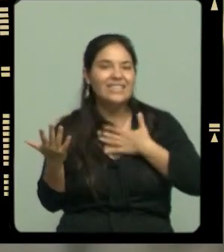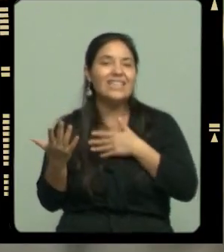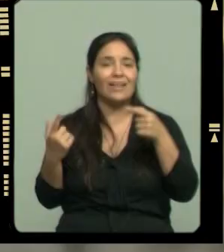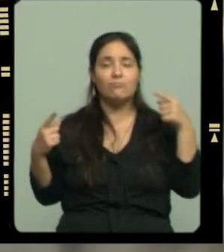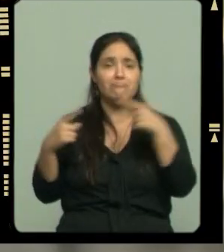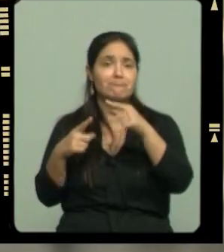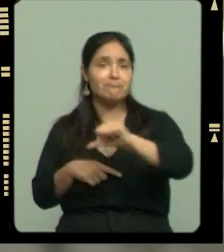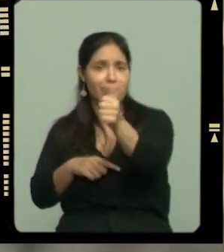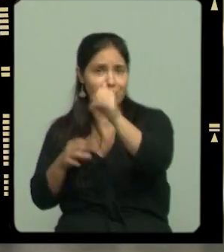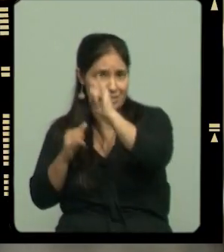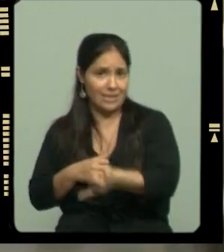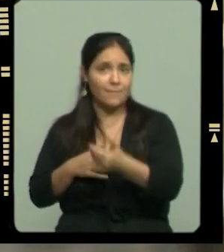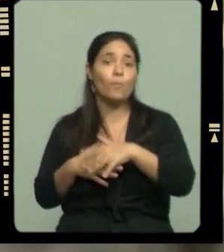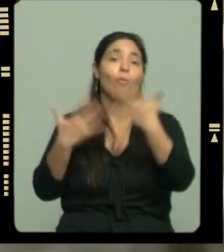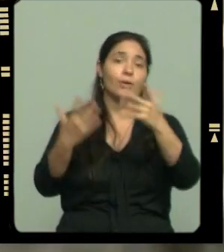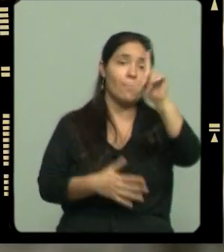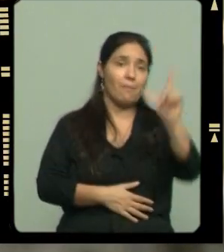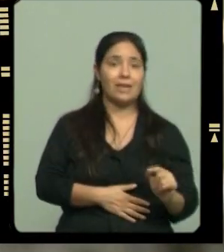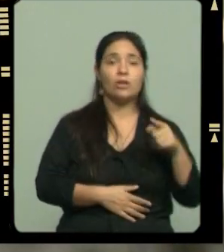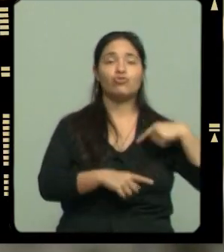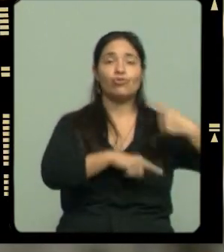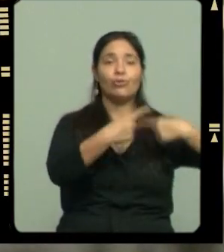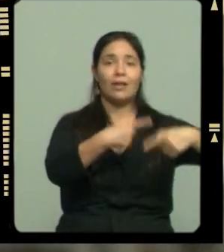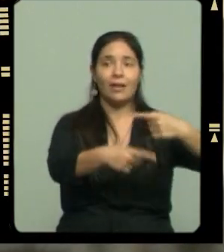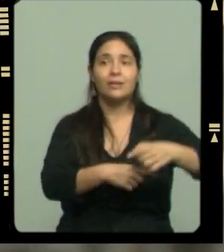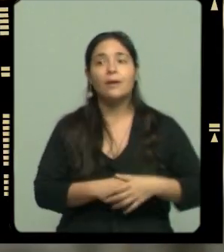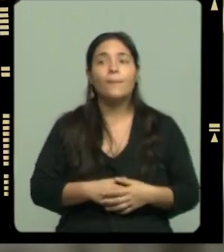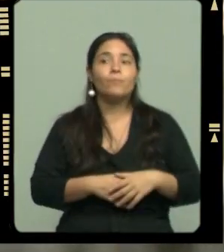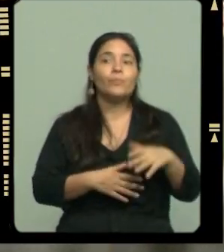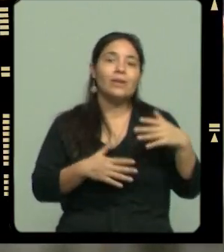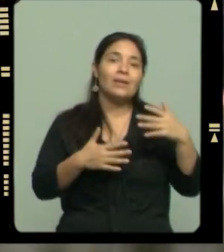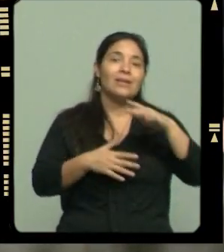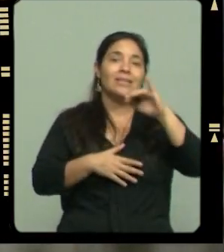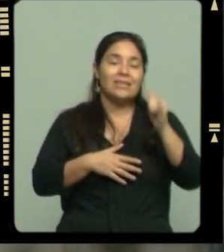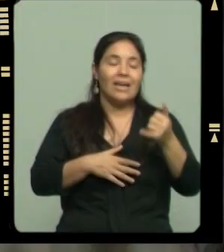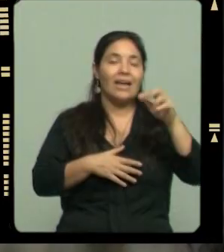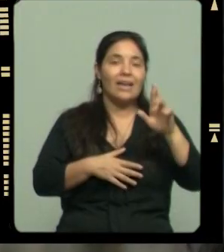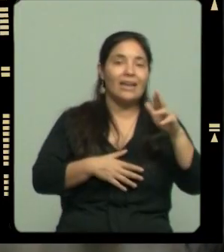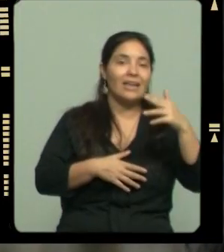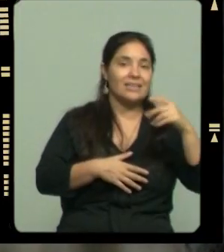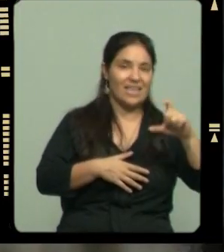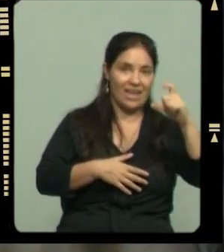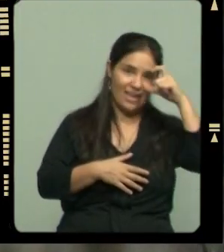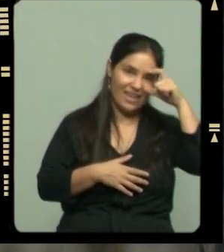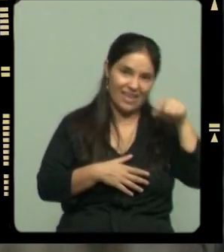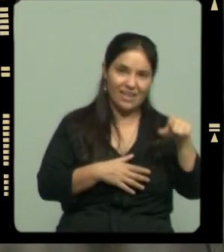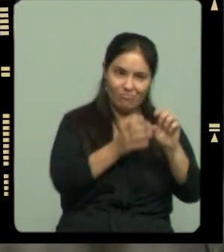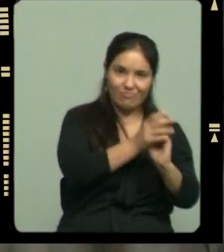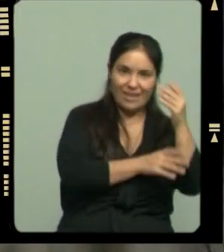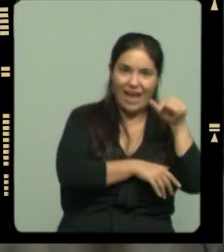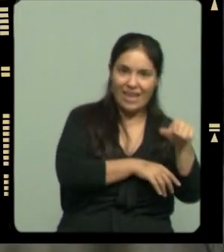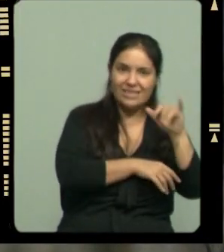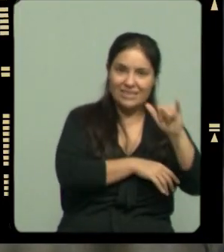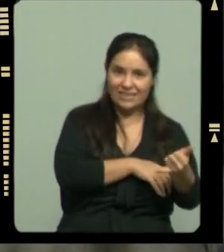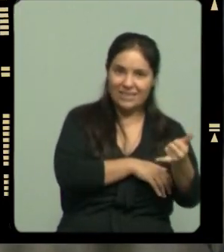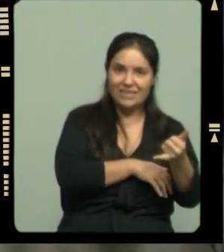Lo mismo pasa con empresas y países. Por eso la sostenibilidad no es algo... Nació tal vez un poco de la RCE, algunos primeros